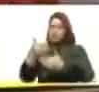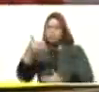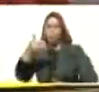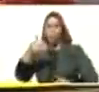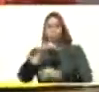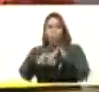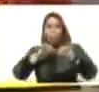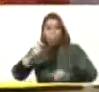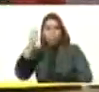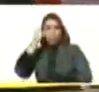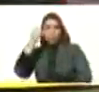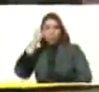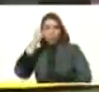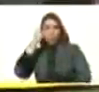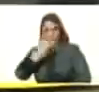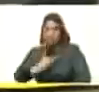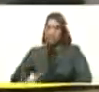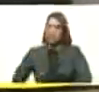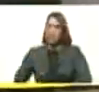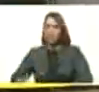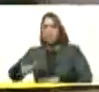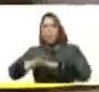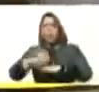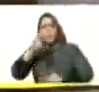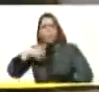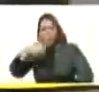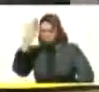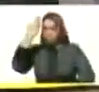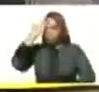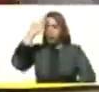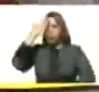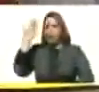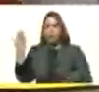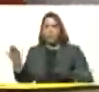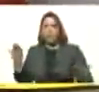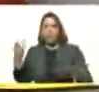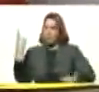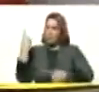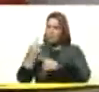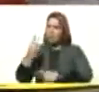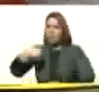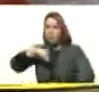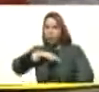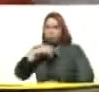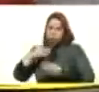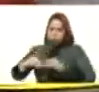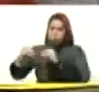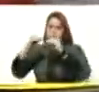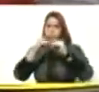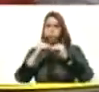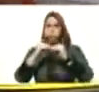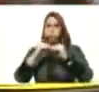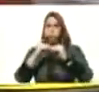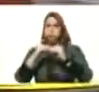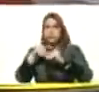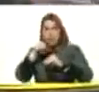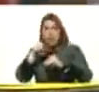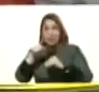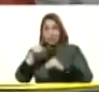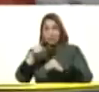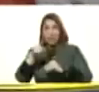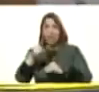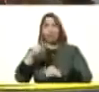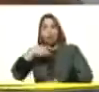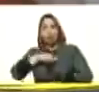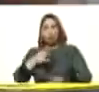últimos días, mi comandante? Porque el pueblo sabe qué es lo que debemos hacer. Y ese es el renacer que